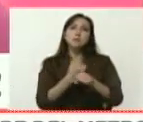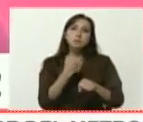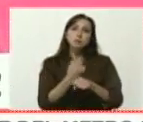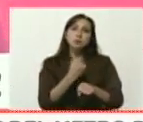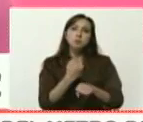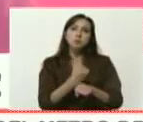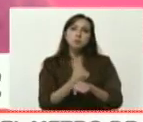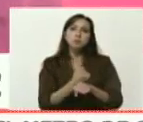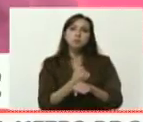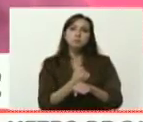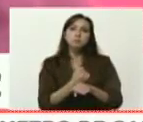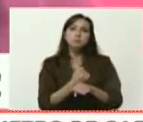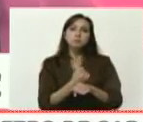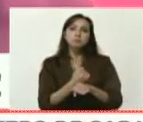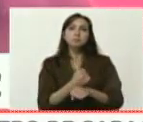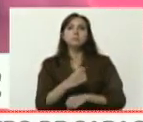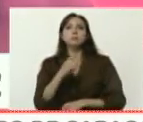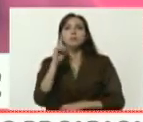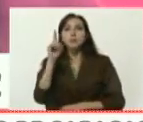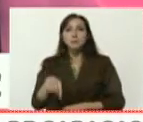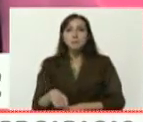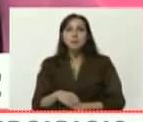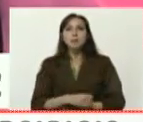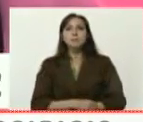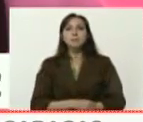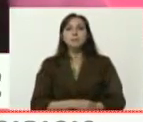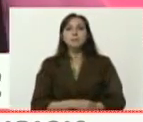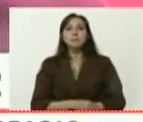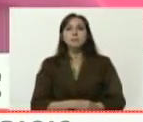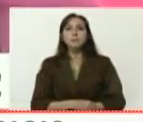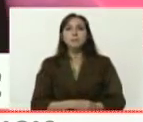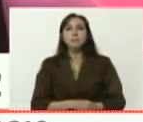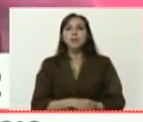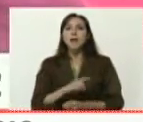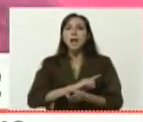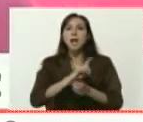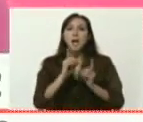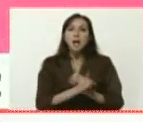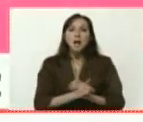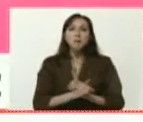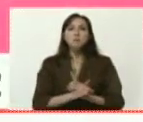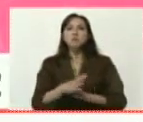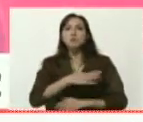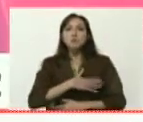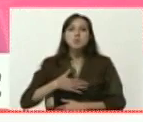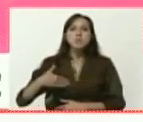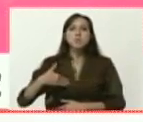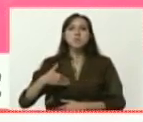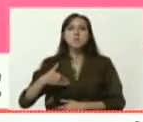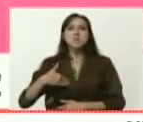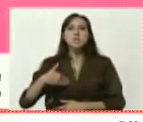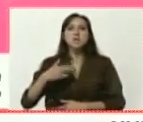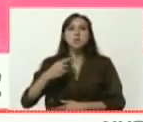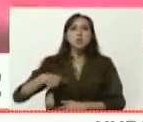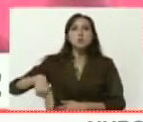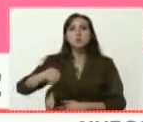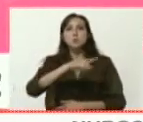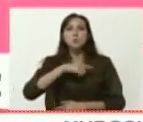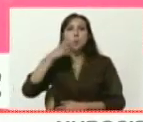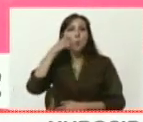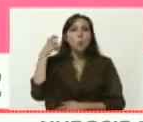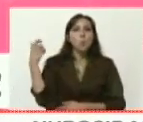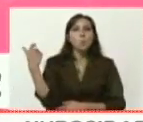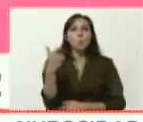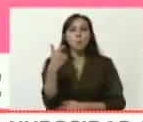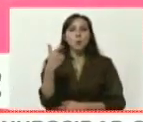en derrotar expresiones reformistas que pretenden encajonar a nuestro pueblo trabajador en discusiones